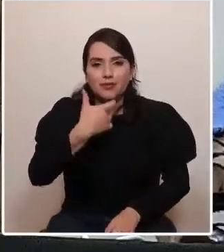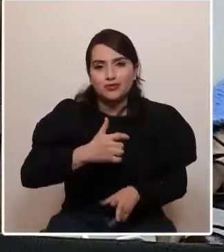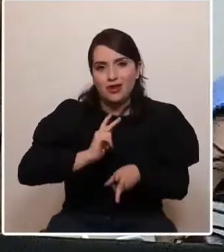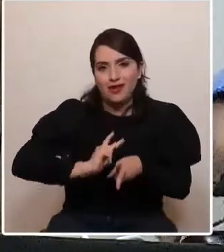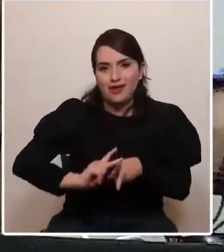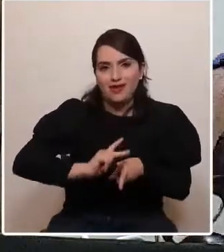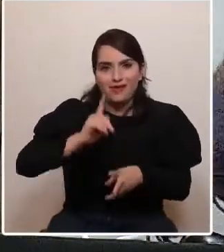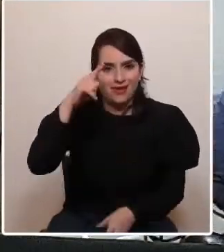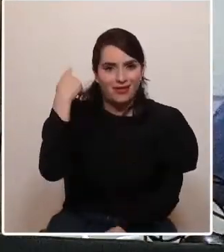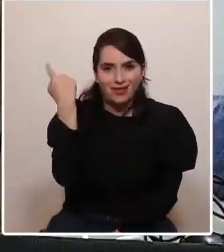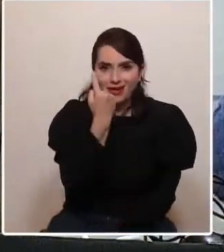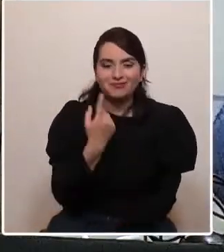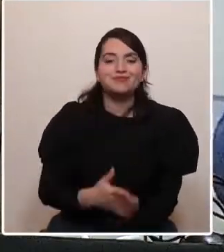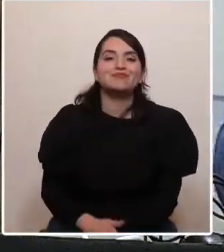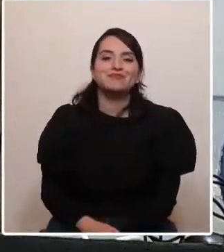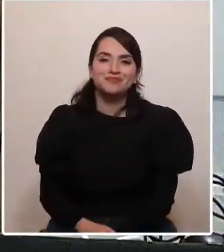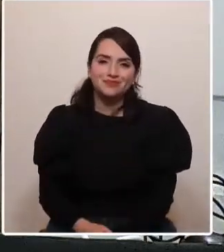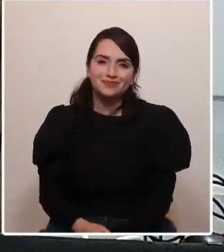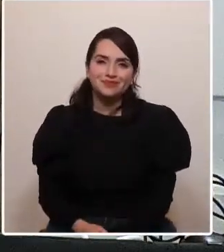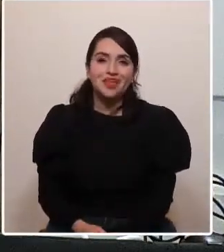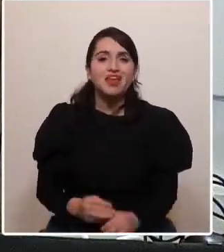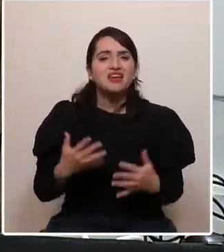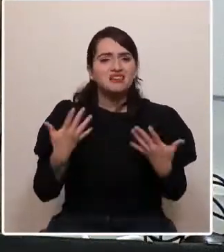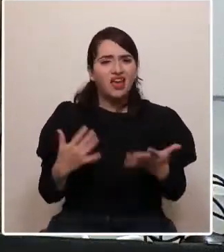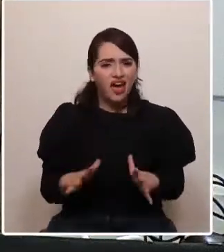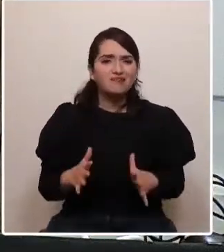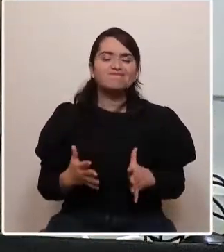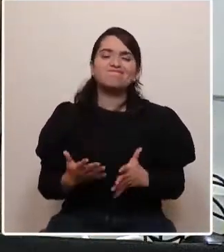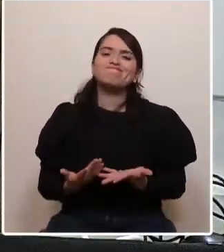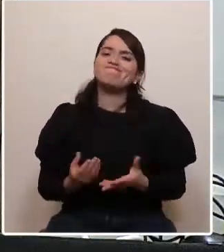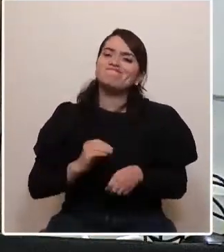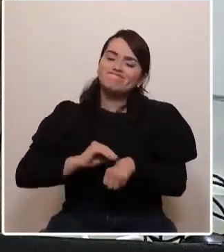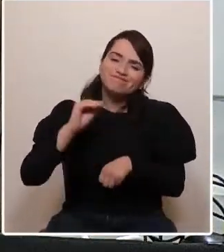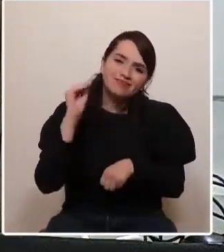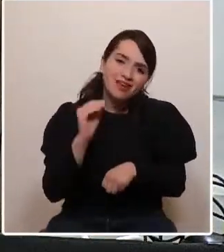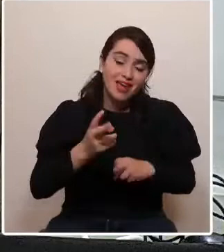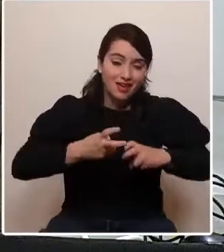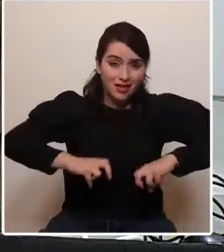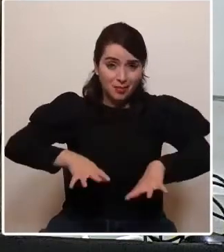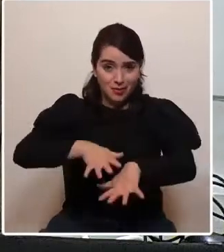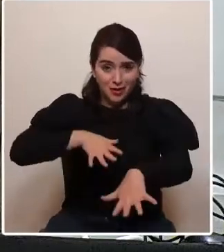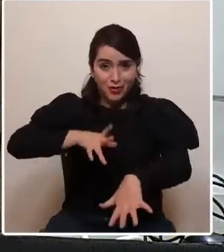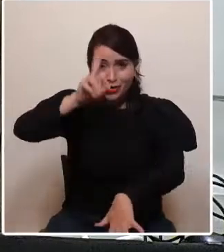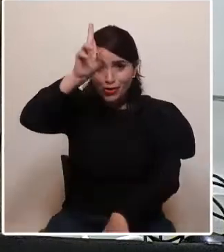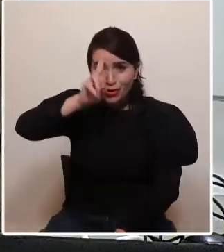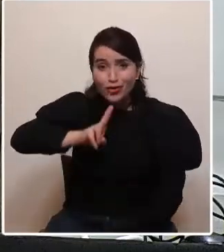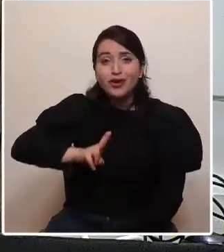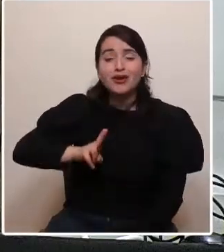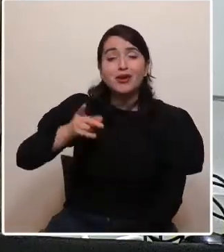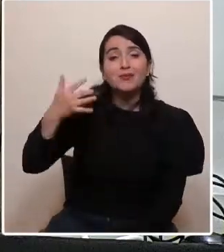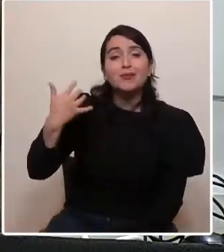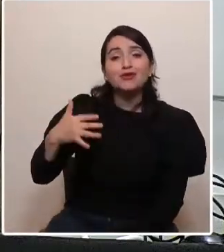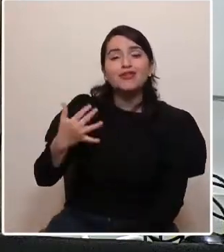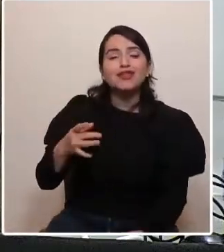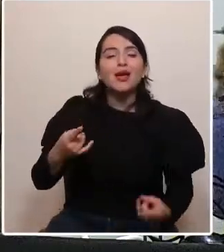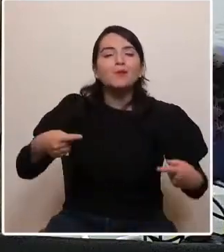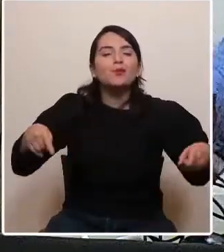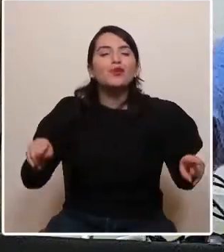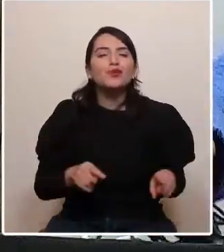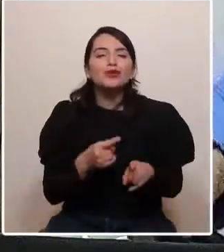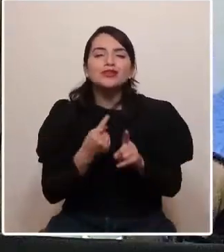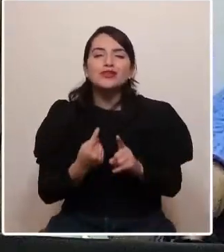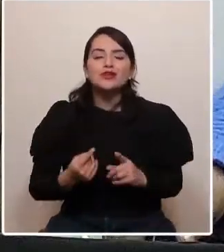general. Ya hemos insistido en varias ocasiones en este pleno el rol clave que cumplen músicos,